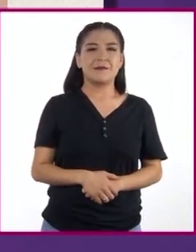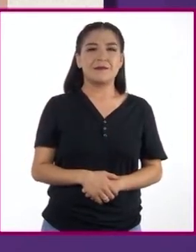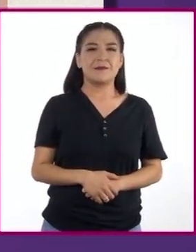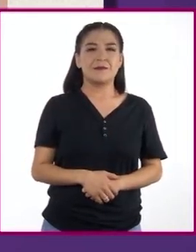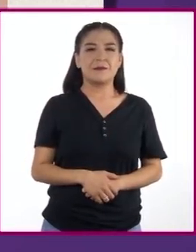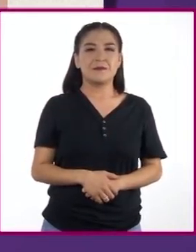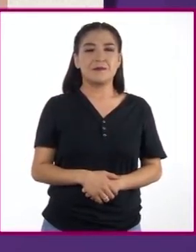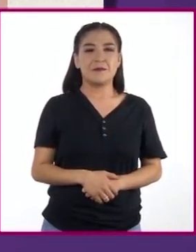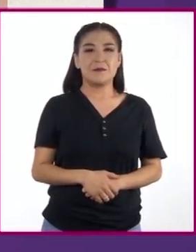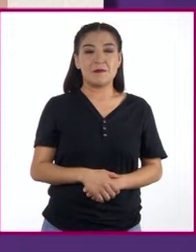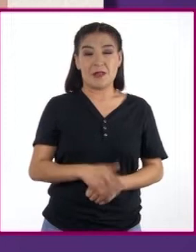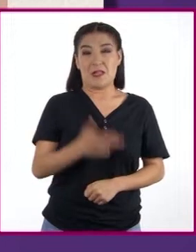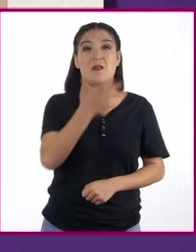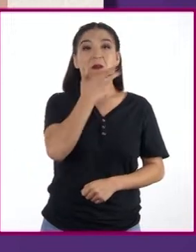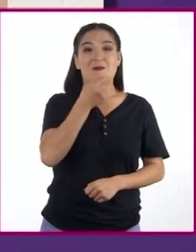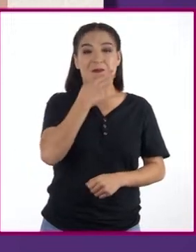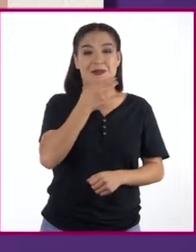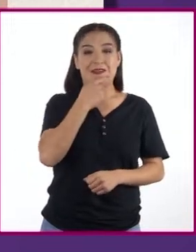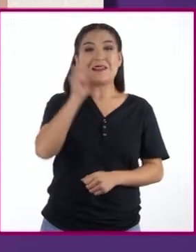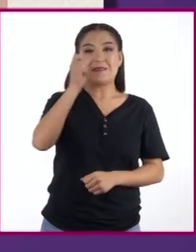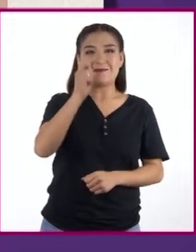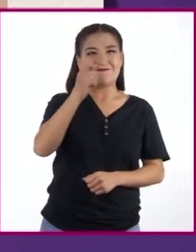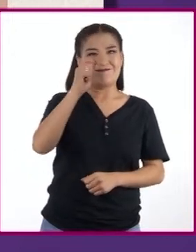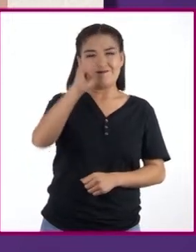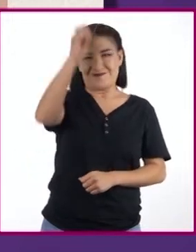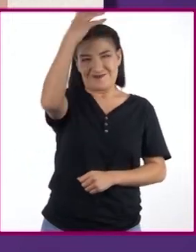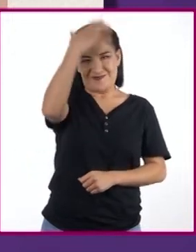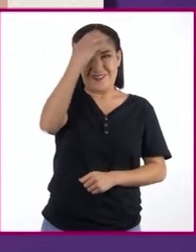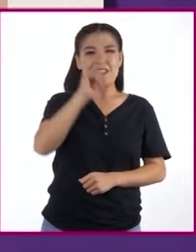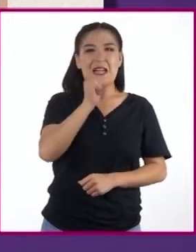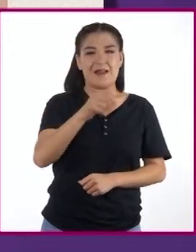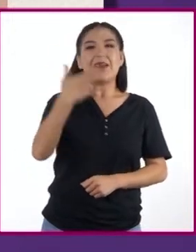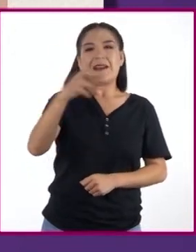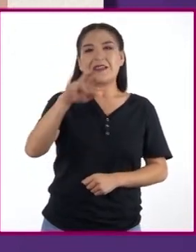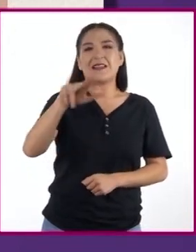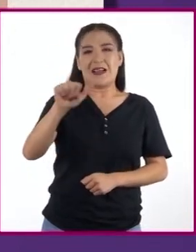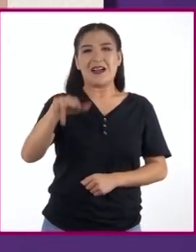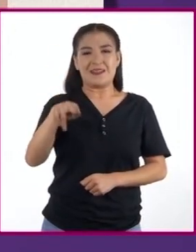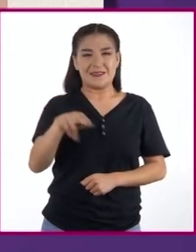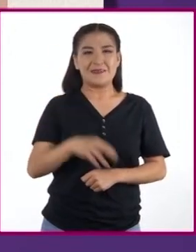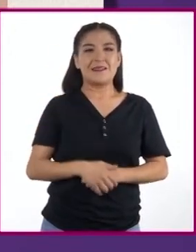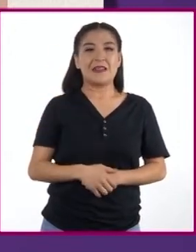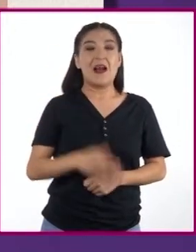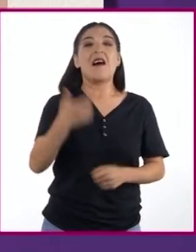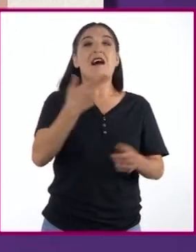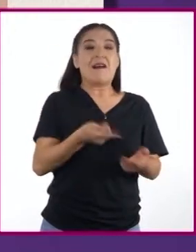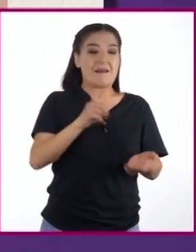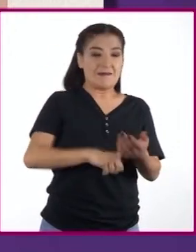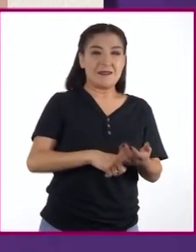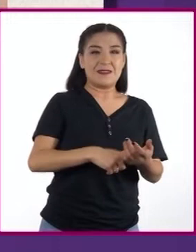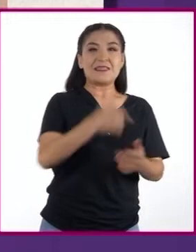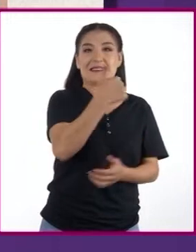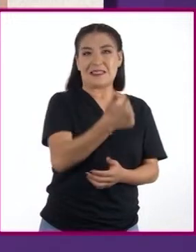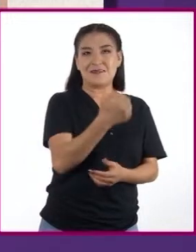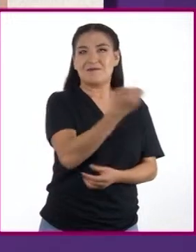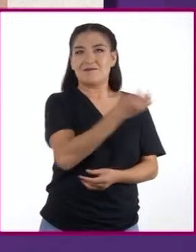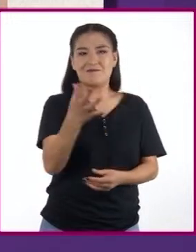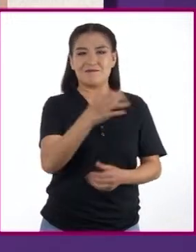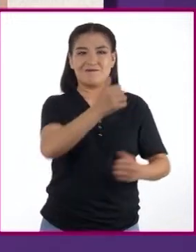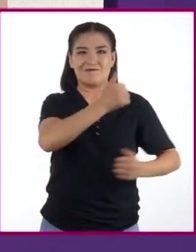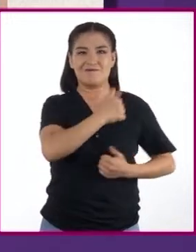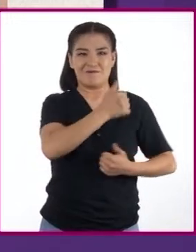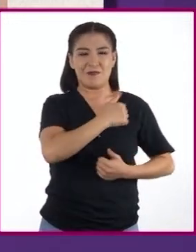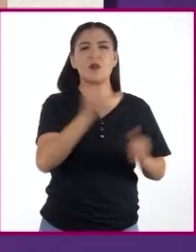El hombre sin casco es Hernán Cortés. Le siguen un grupo de 6 capitanes, todos con